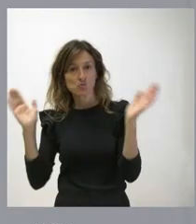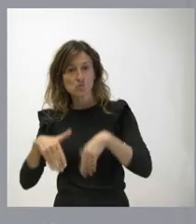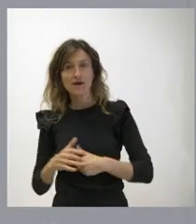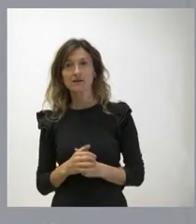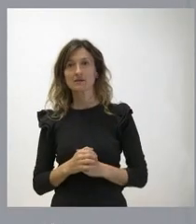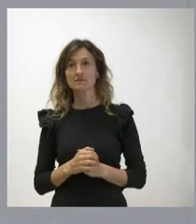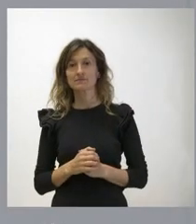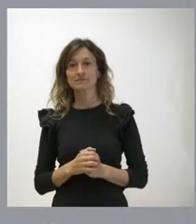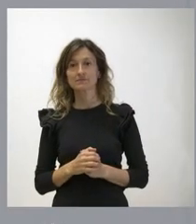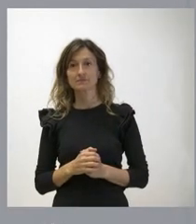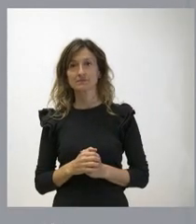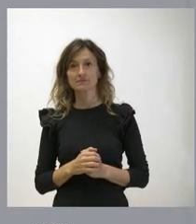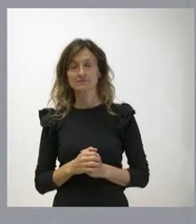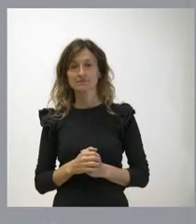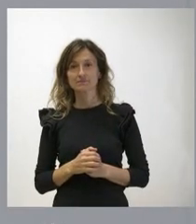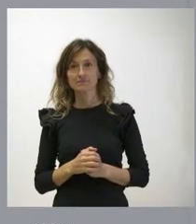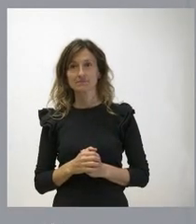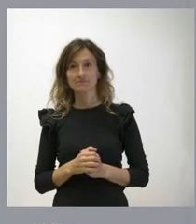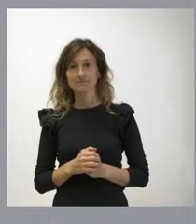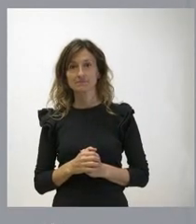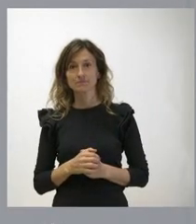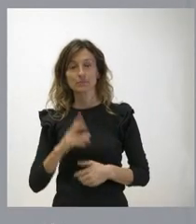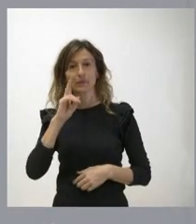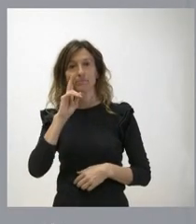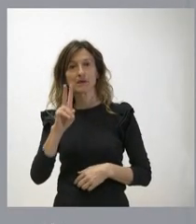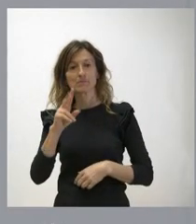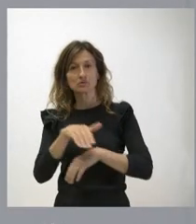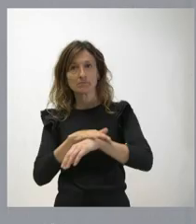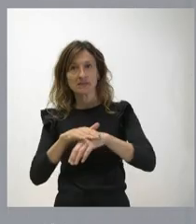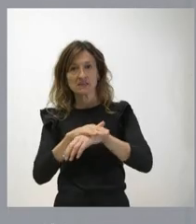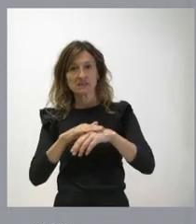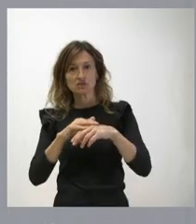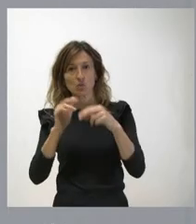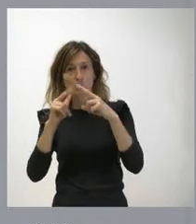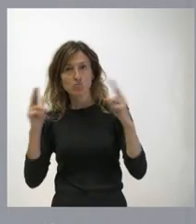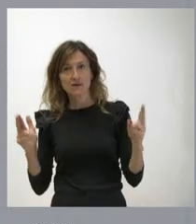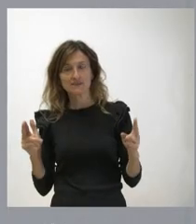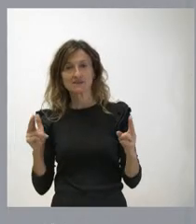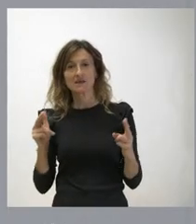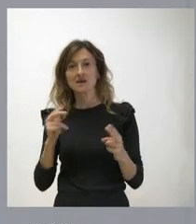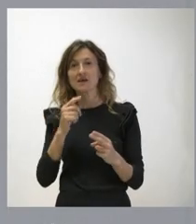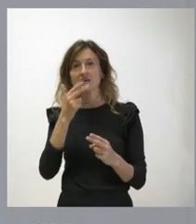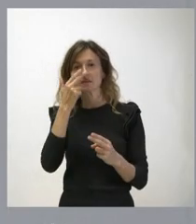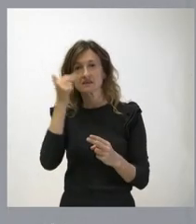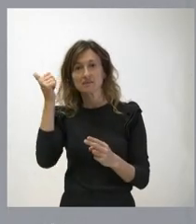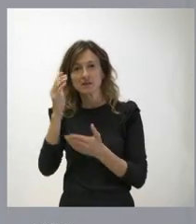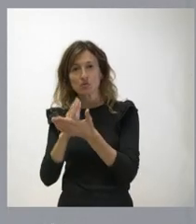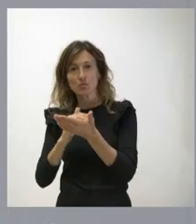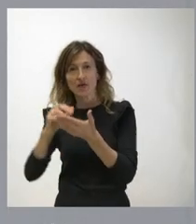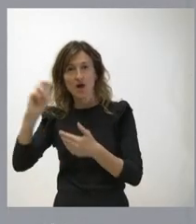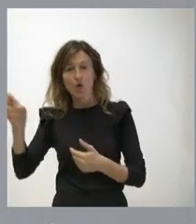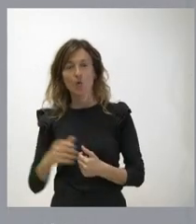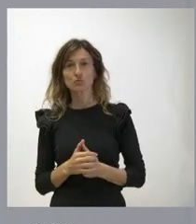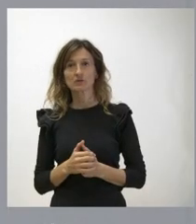también vemos que el ministro puente está más centrado en inversiones otras comunidades autónomas cuando se hizo el